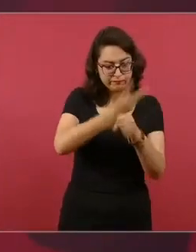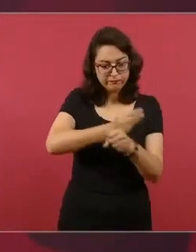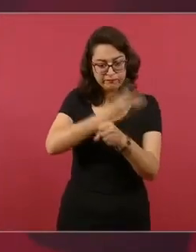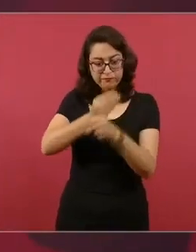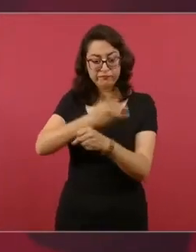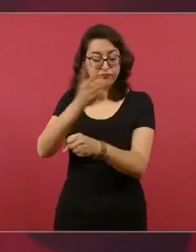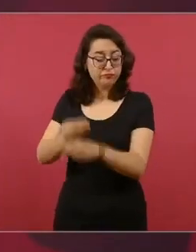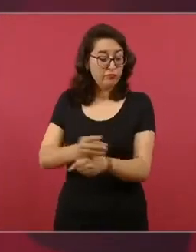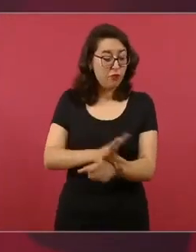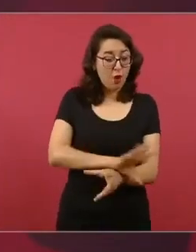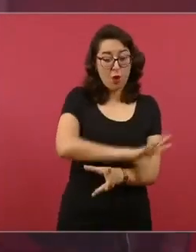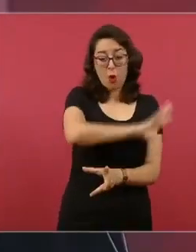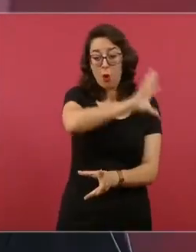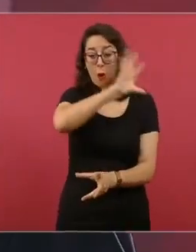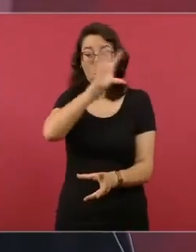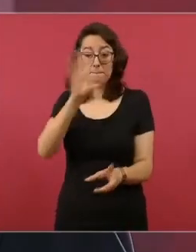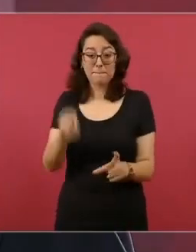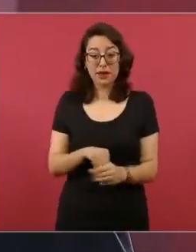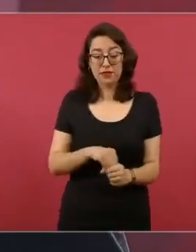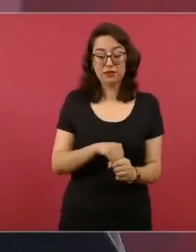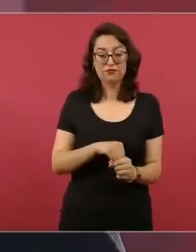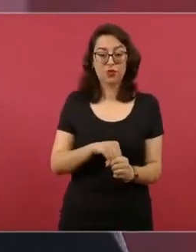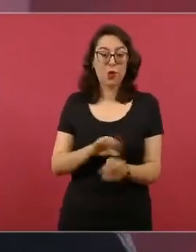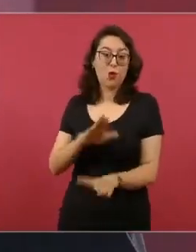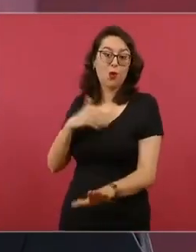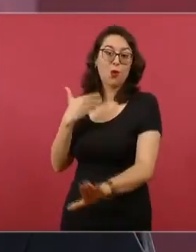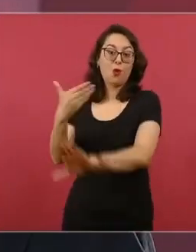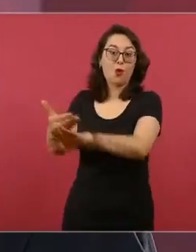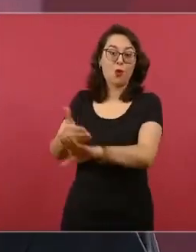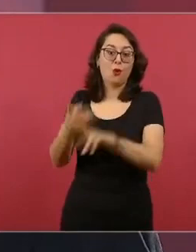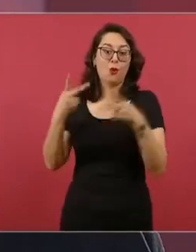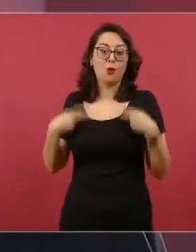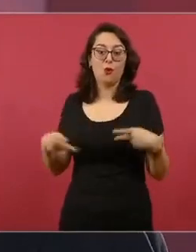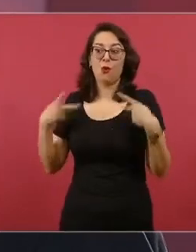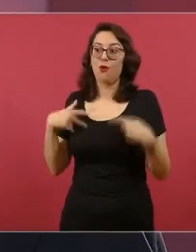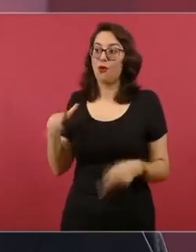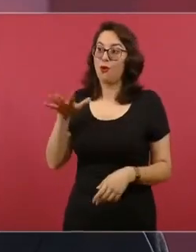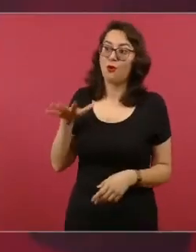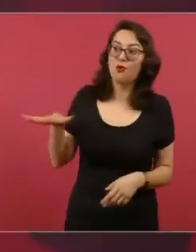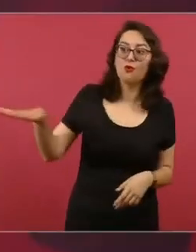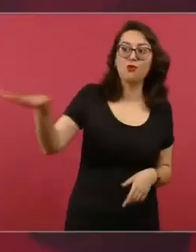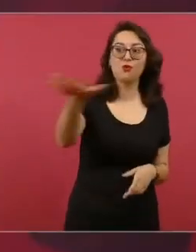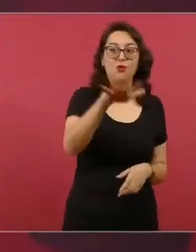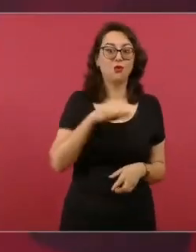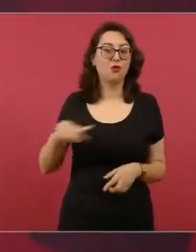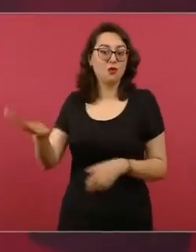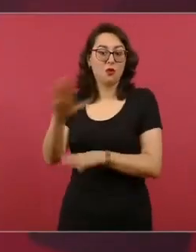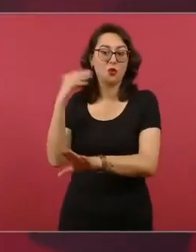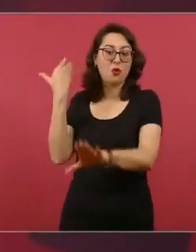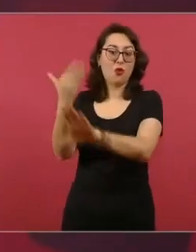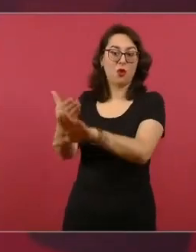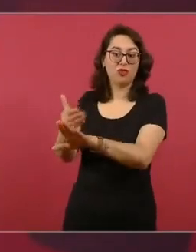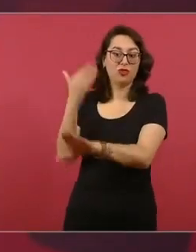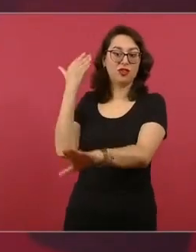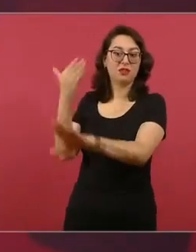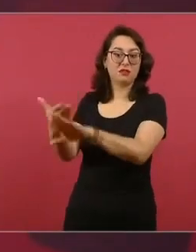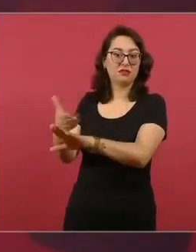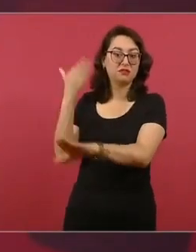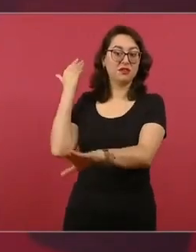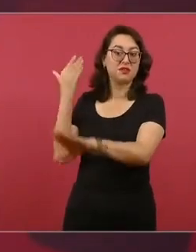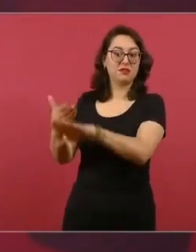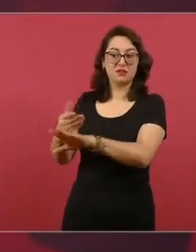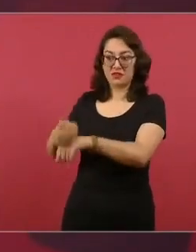neoliberal, fueron para perjudicar al pueblo de México y